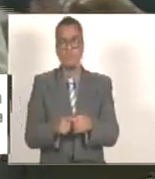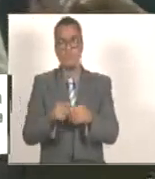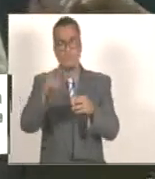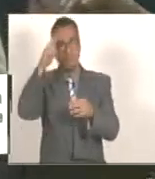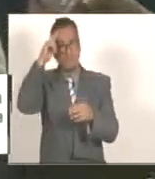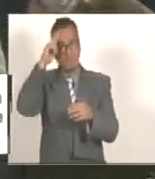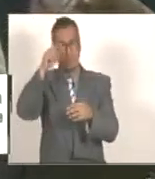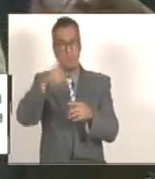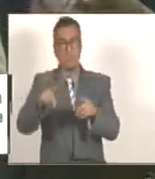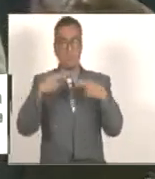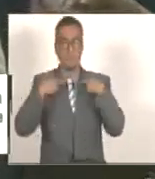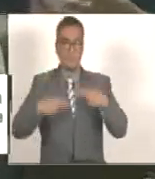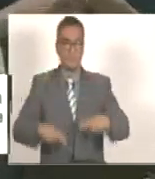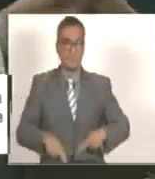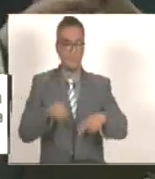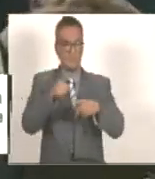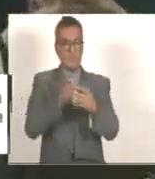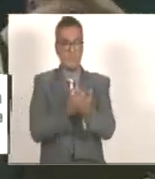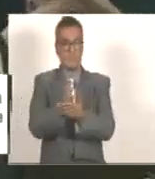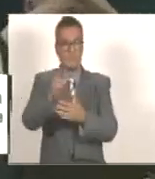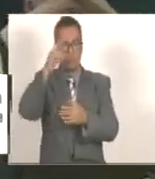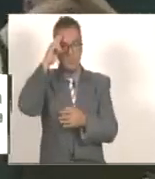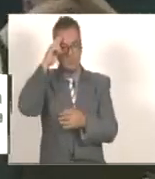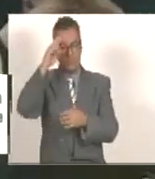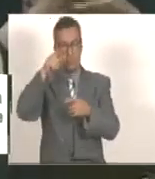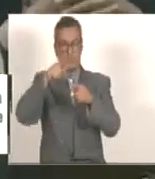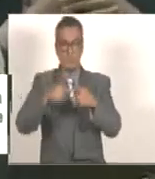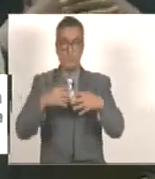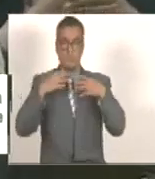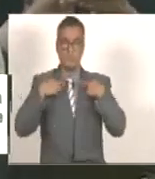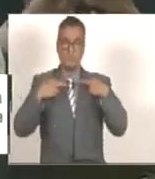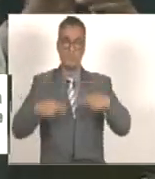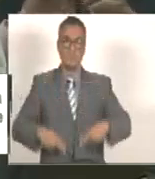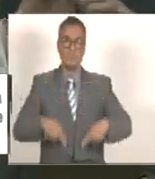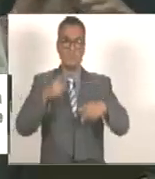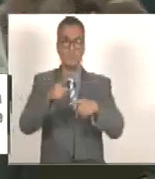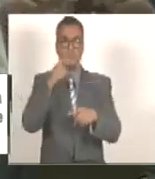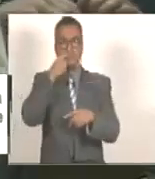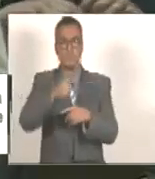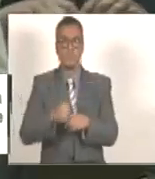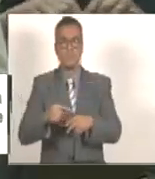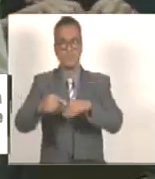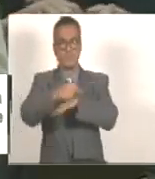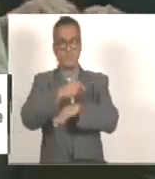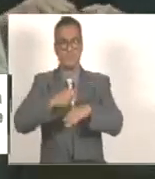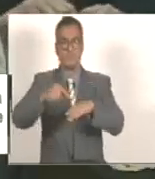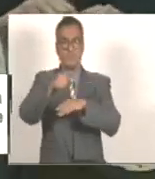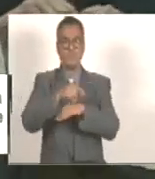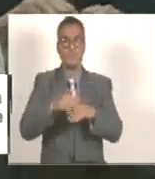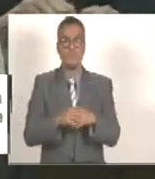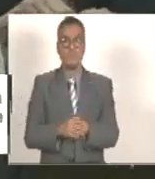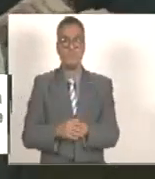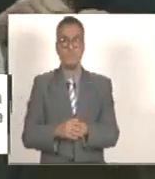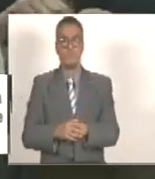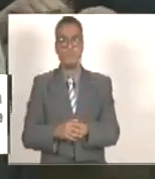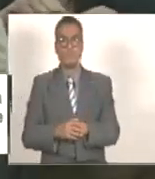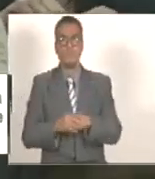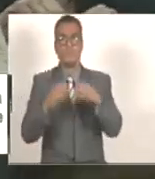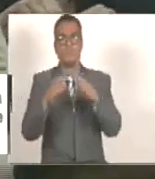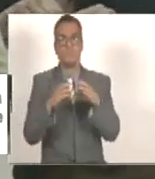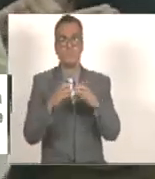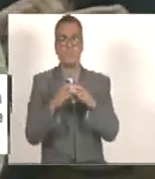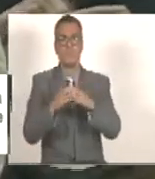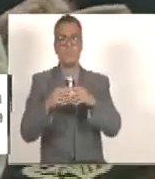respetado sus derechos humanos, se les va a seguir respetando sus derechos humanos. Aquí tienen a un gobierno, a un equipo, a